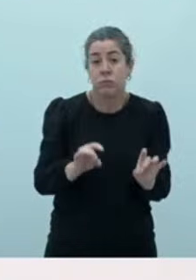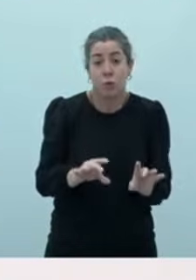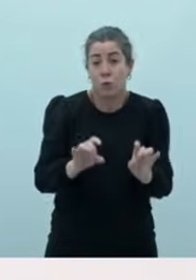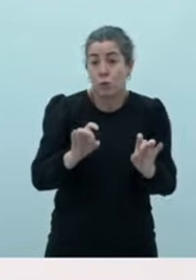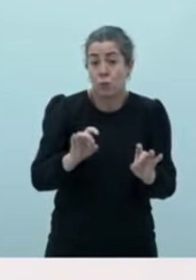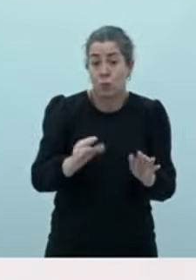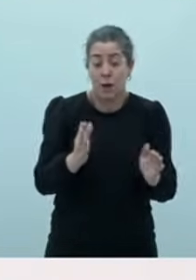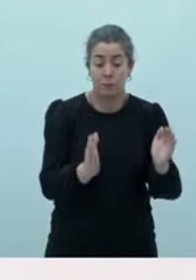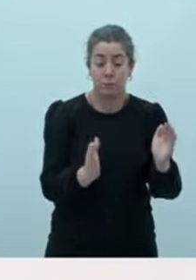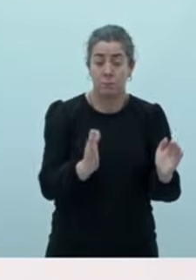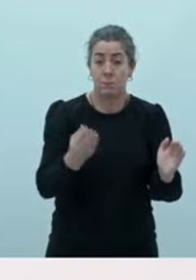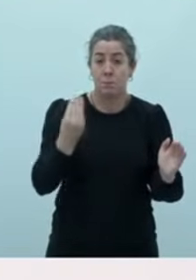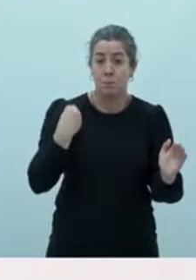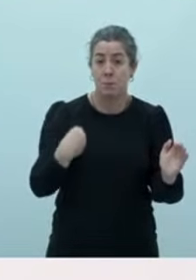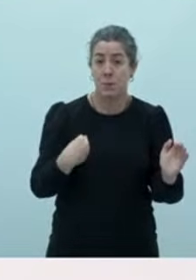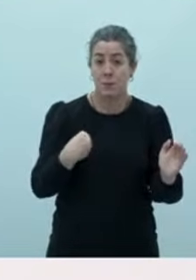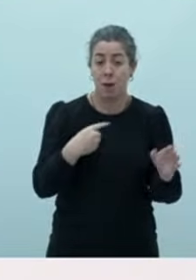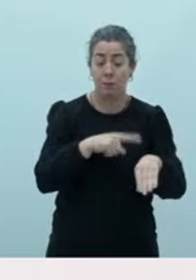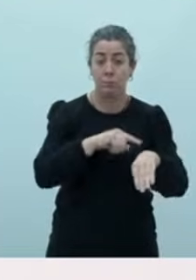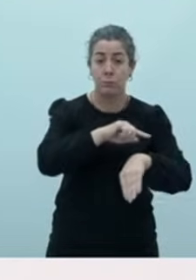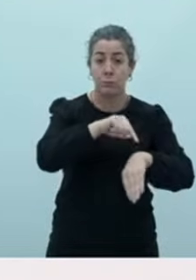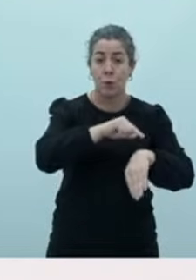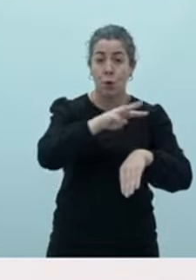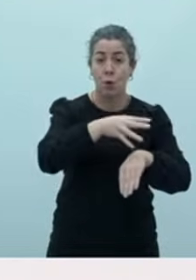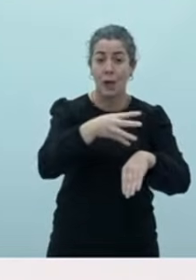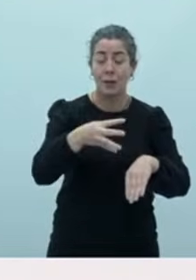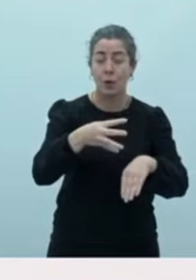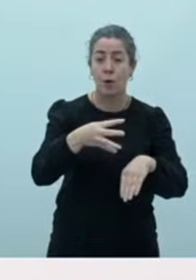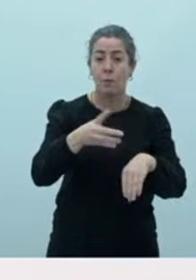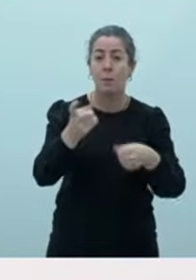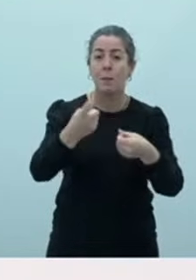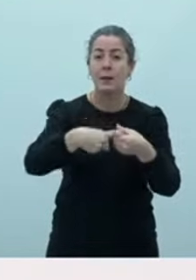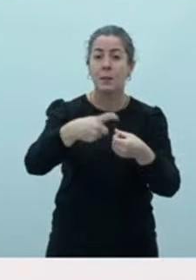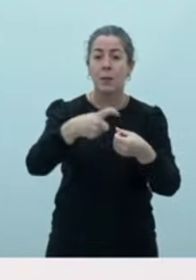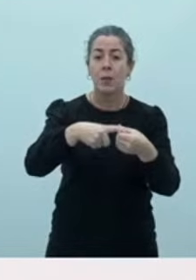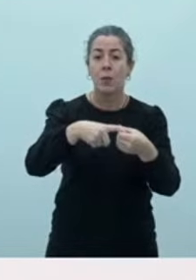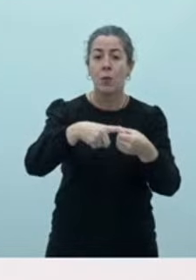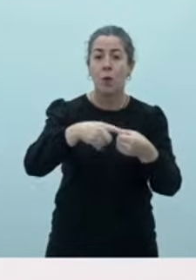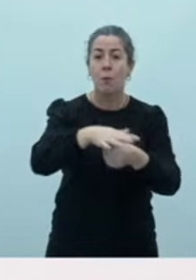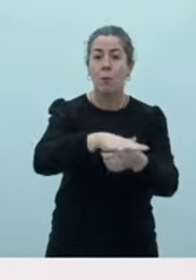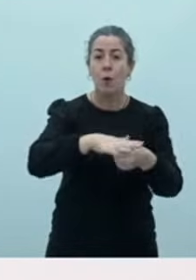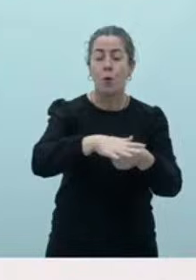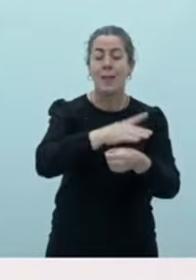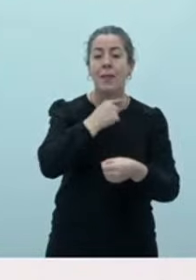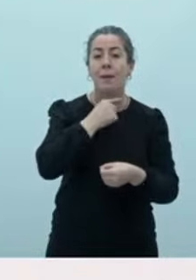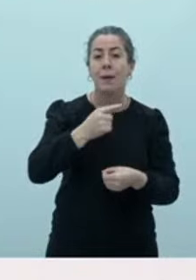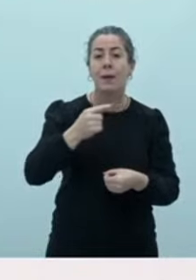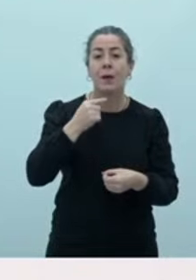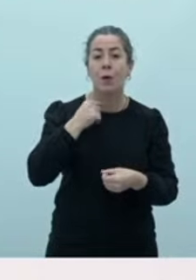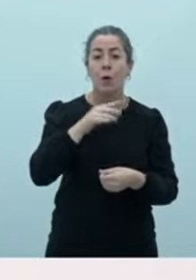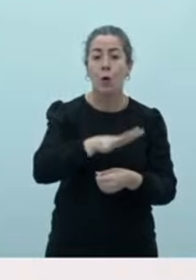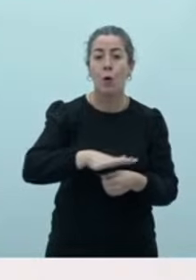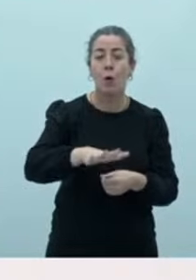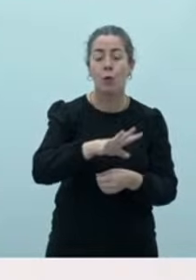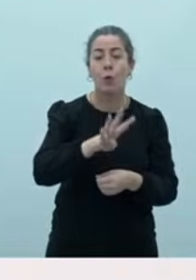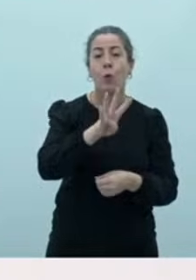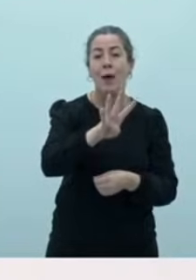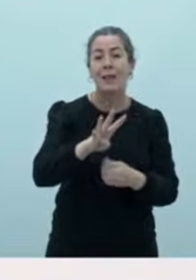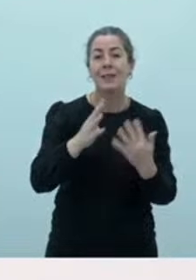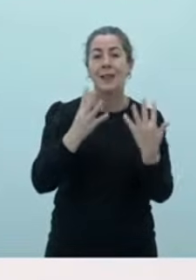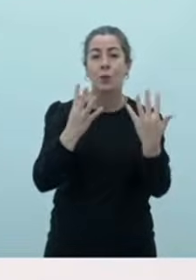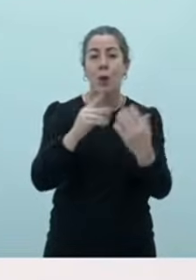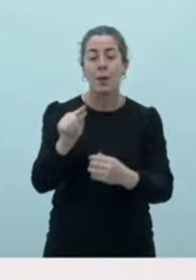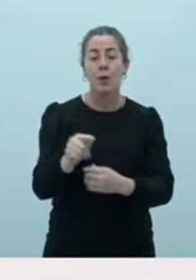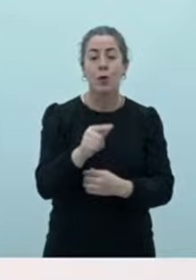misma franja horaria, tenemos una participación en el ámbito de Badajoz, de la provincia de Badajoz, de un